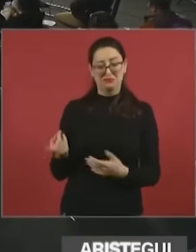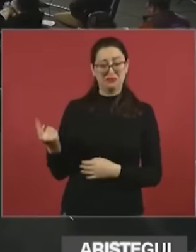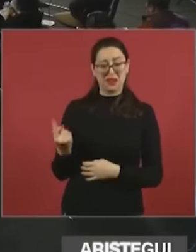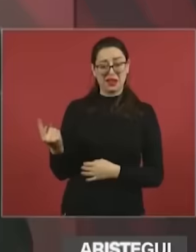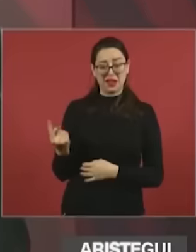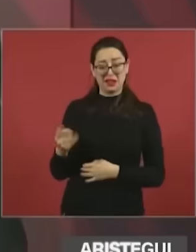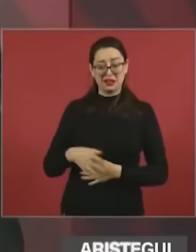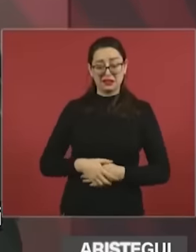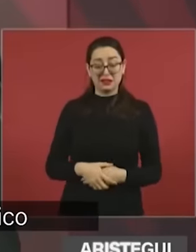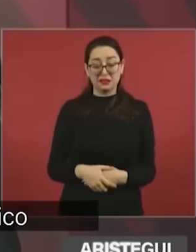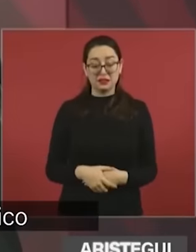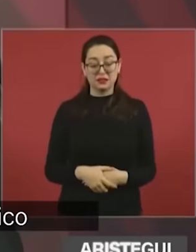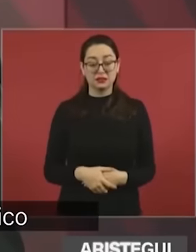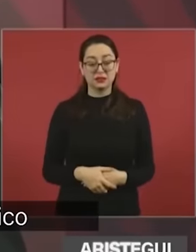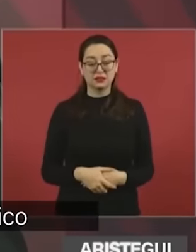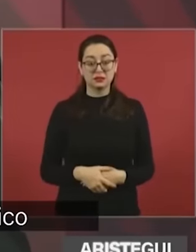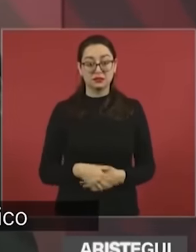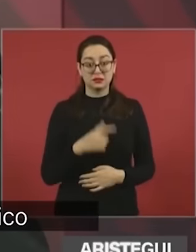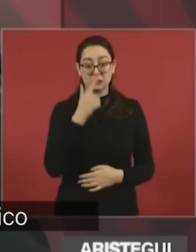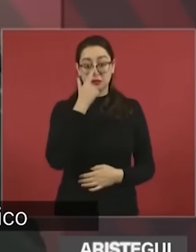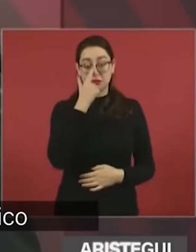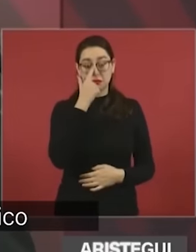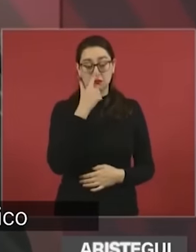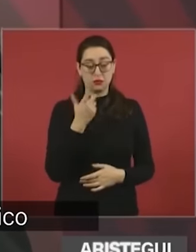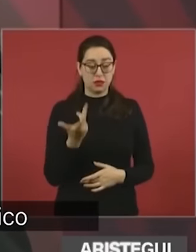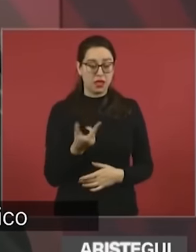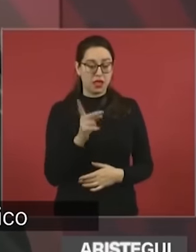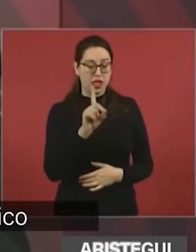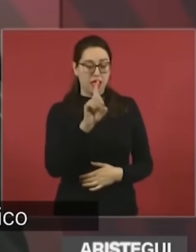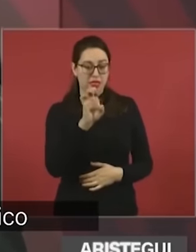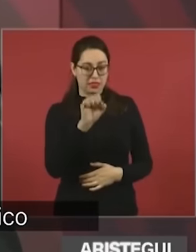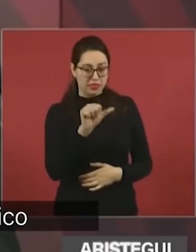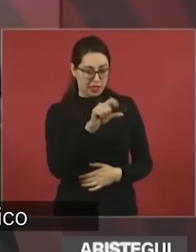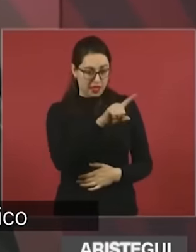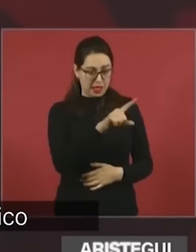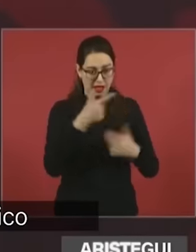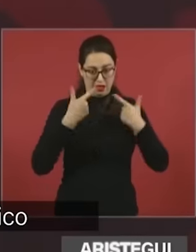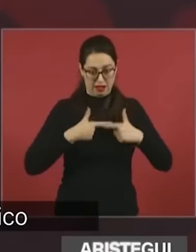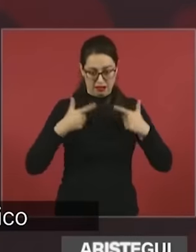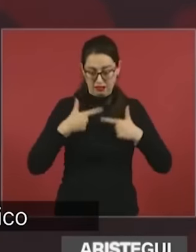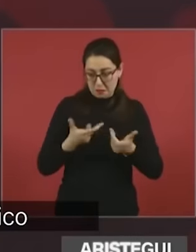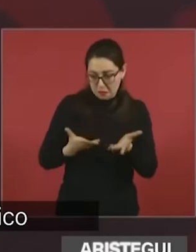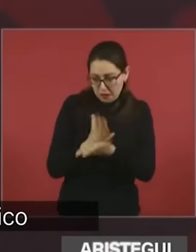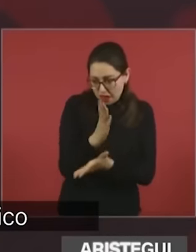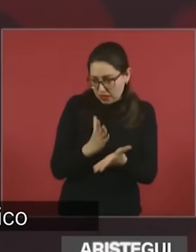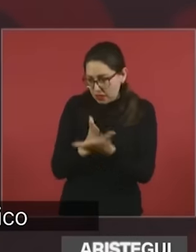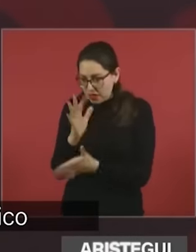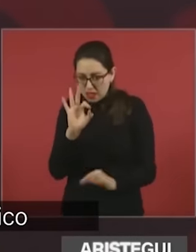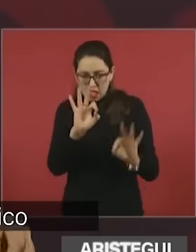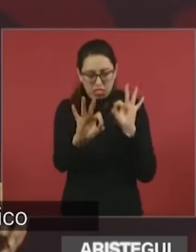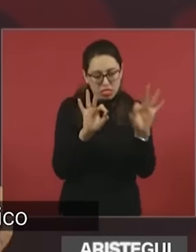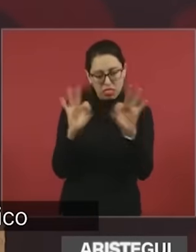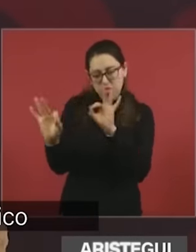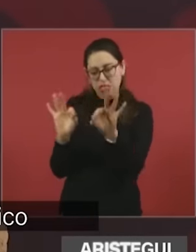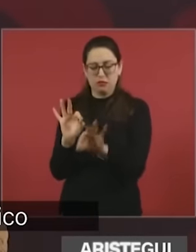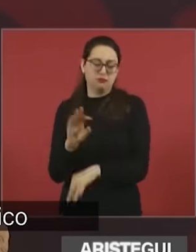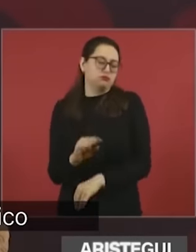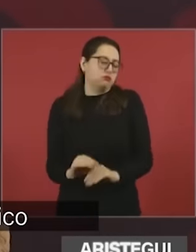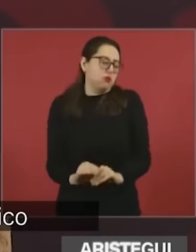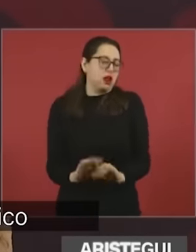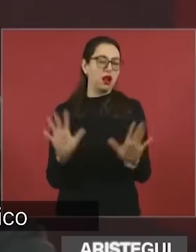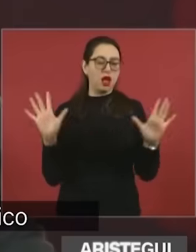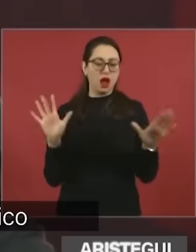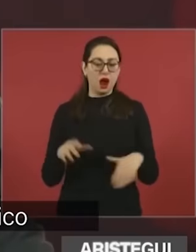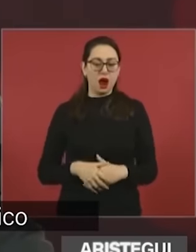la DEA y otras agencias se meten Claro que se meten más